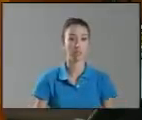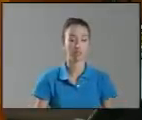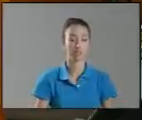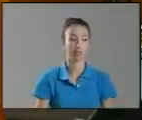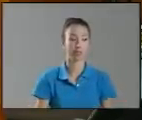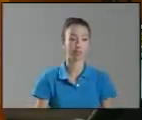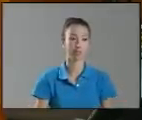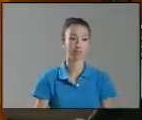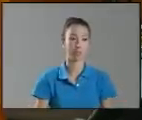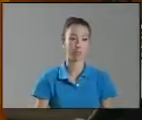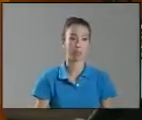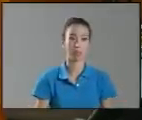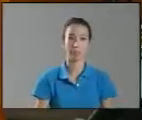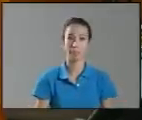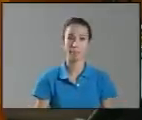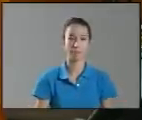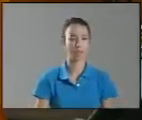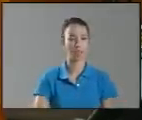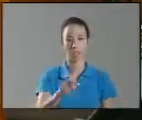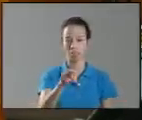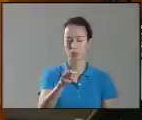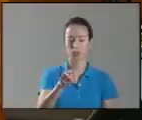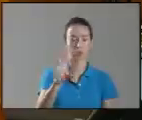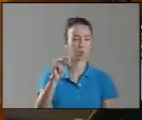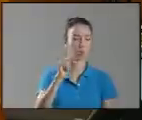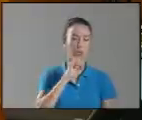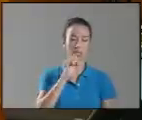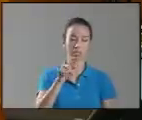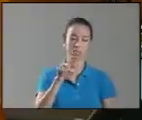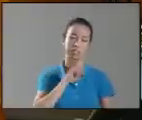querer dividir la congregación.